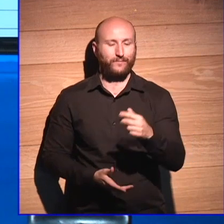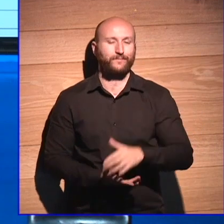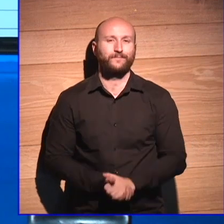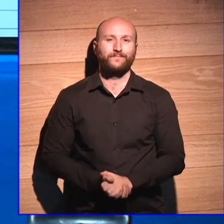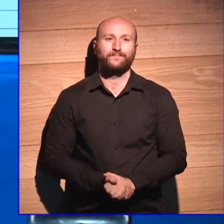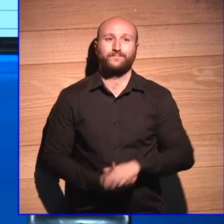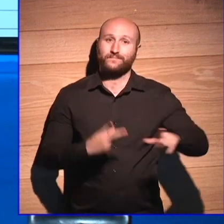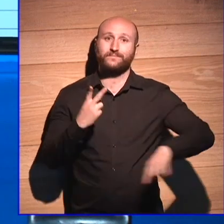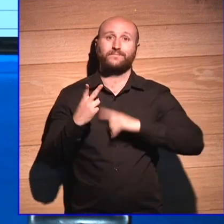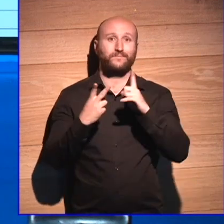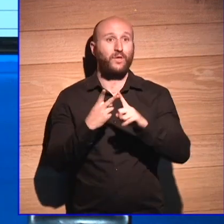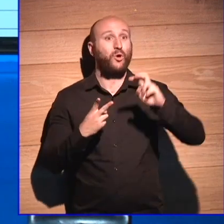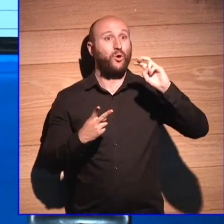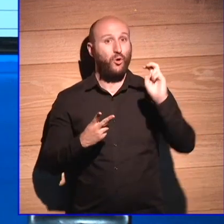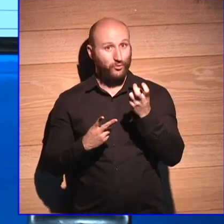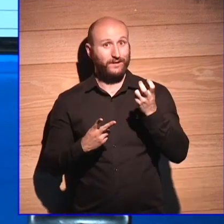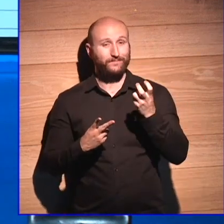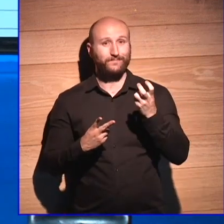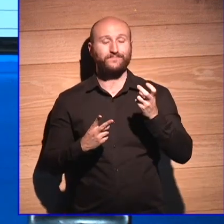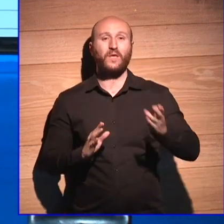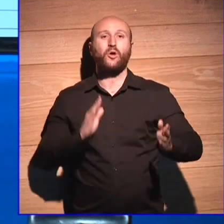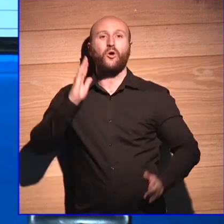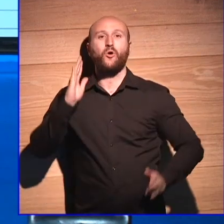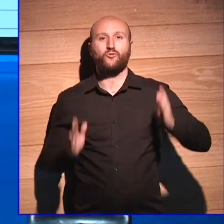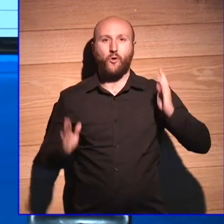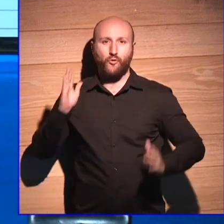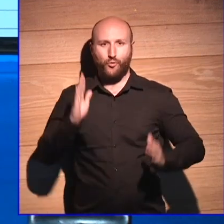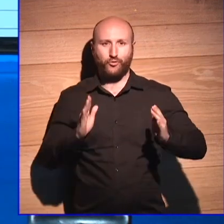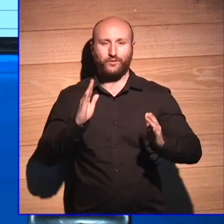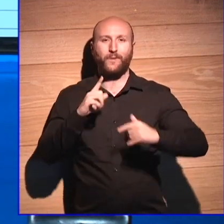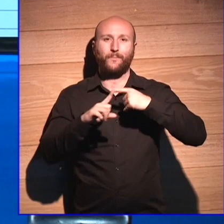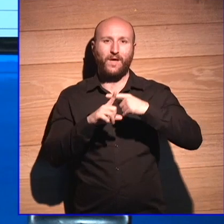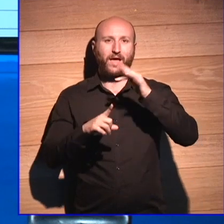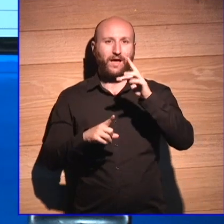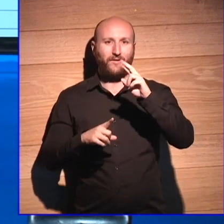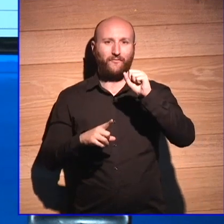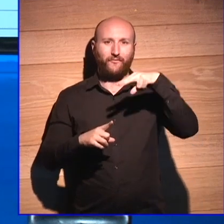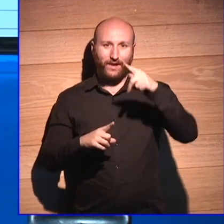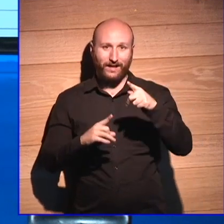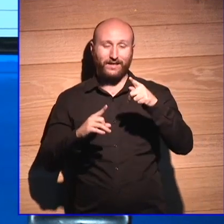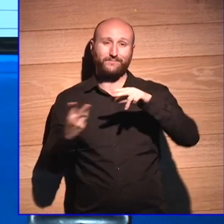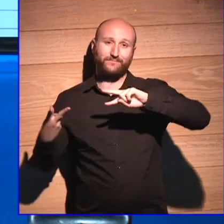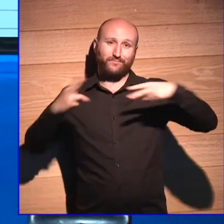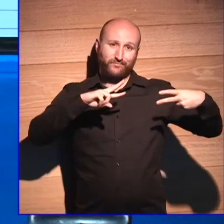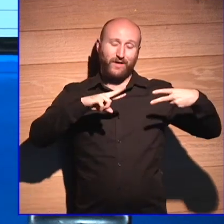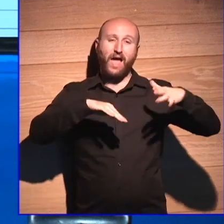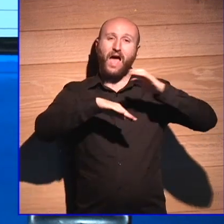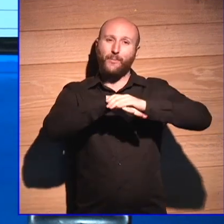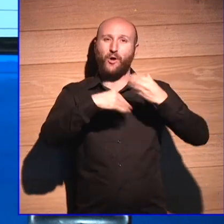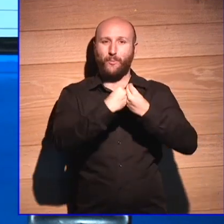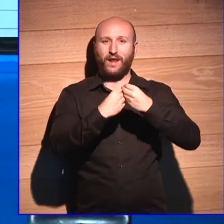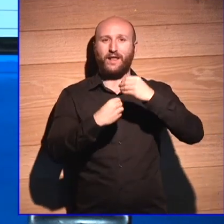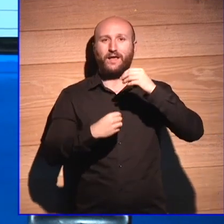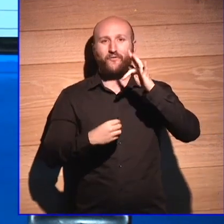de ciencia ficción que os recomiendo es Robot and Frank, que aquí se tradujo como Un amigo para Frank, en que lo mismo,